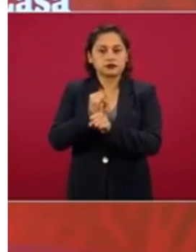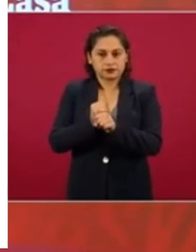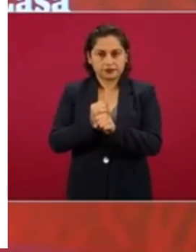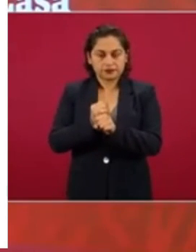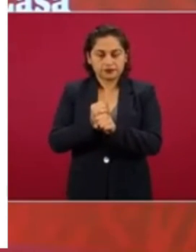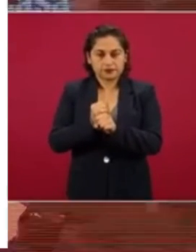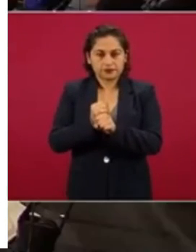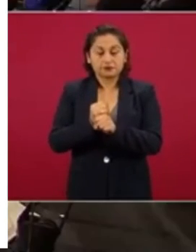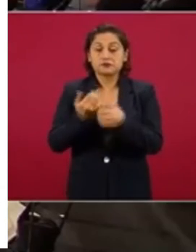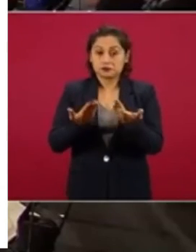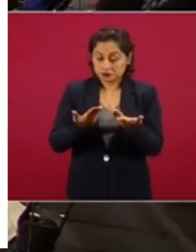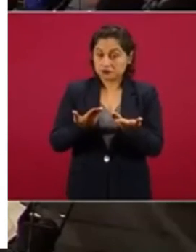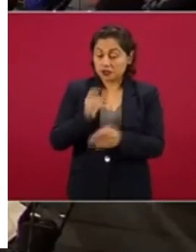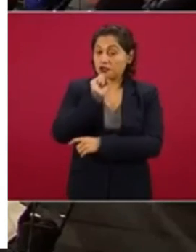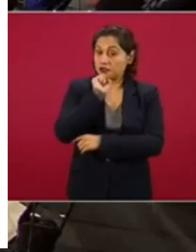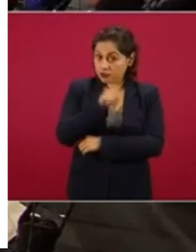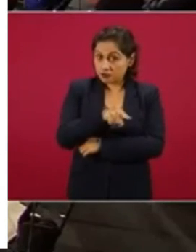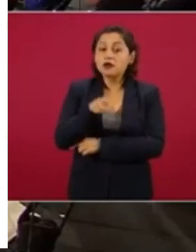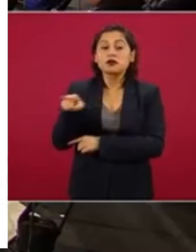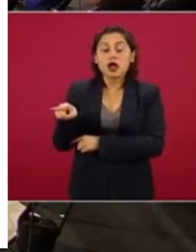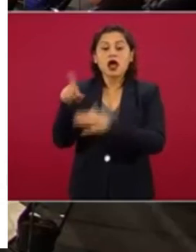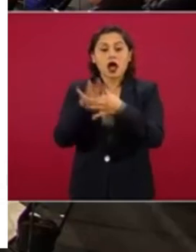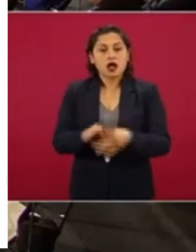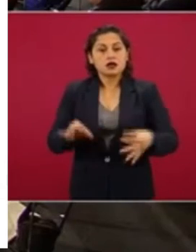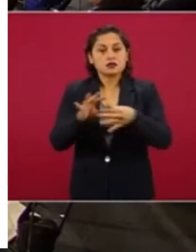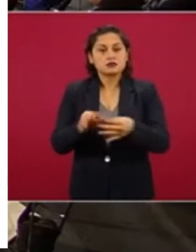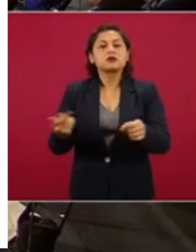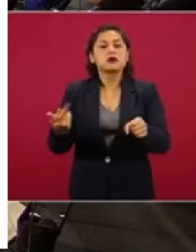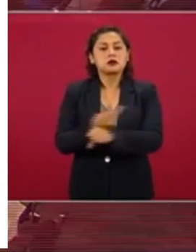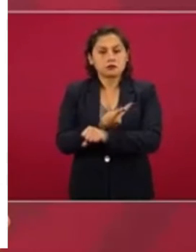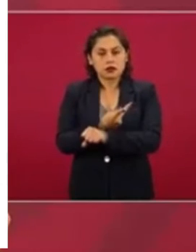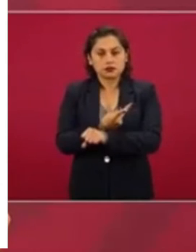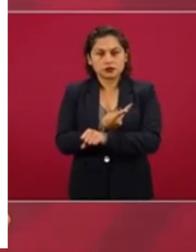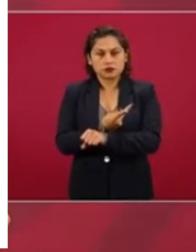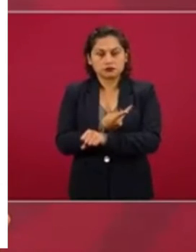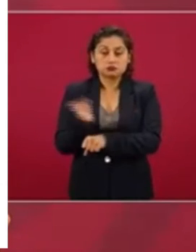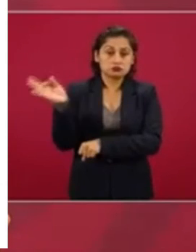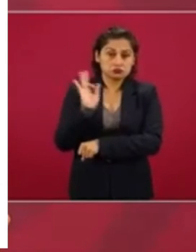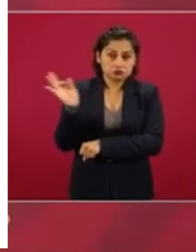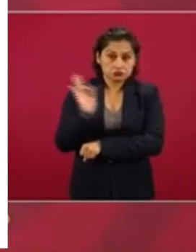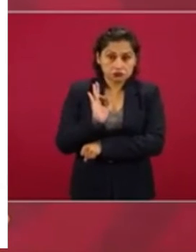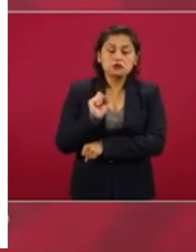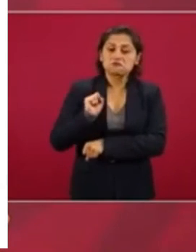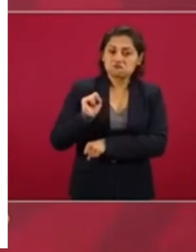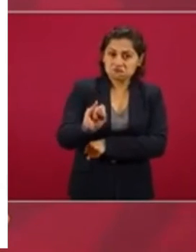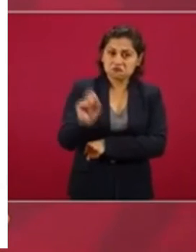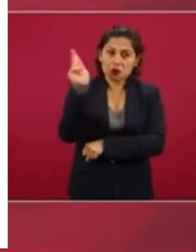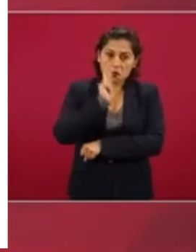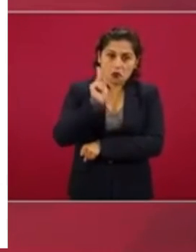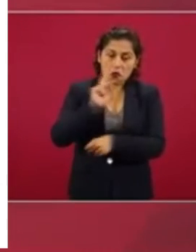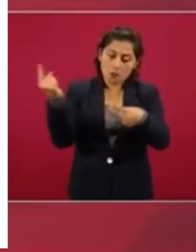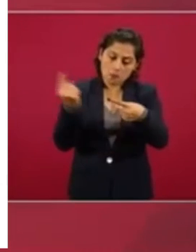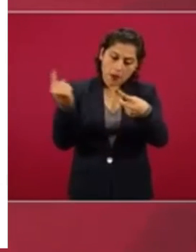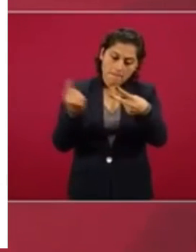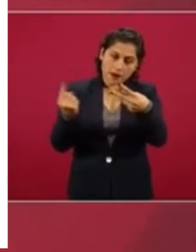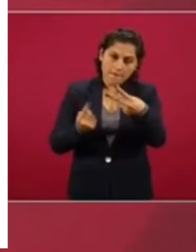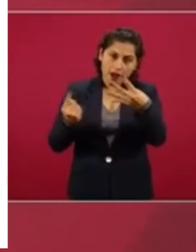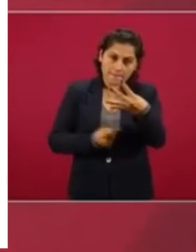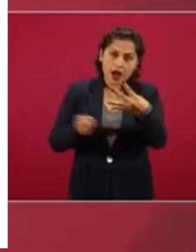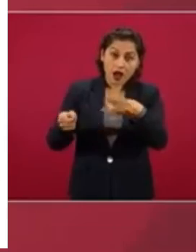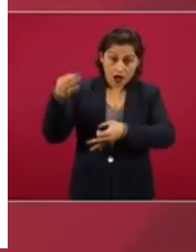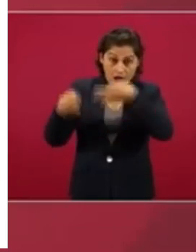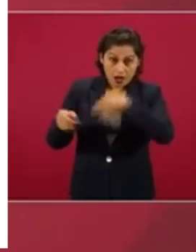va a resolver si existen elementos para juzgar al general